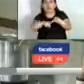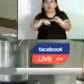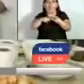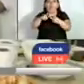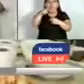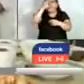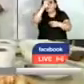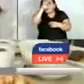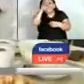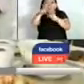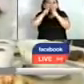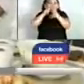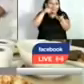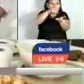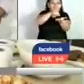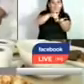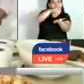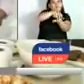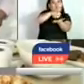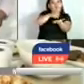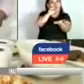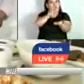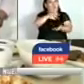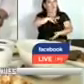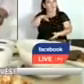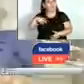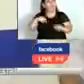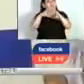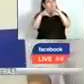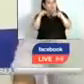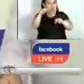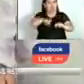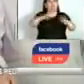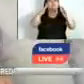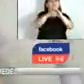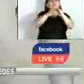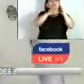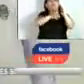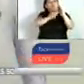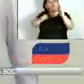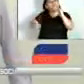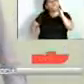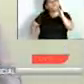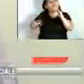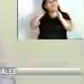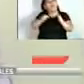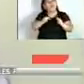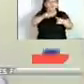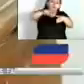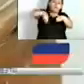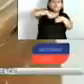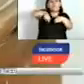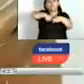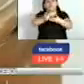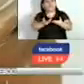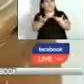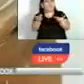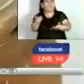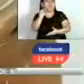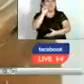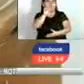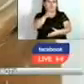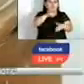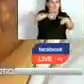ensalada. Una familia nicaragüense radicada en El Salvador, que está ofreciendo su gastronomía desde